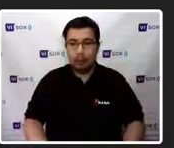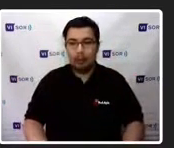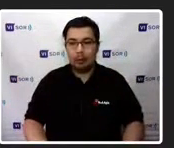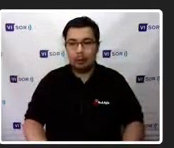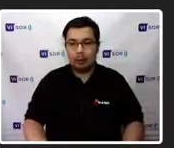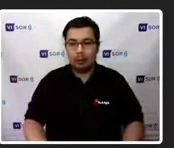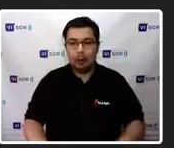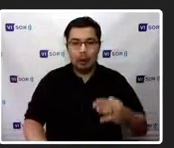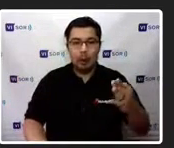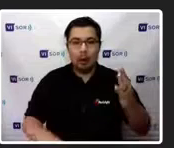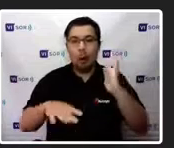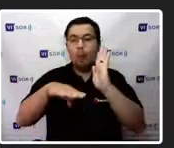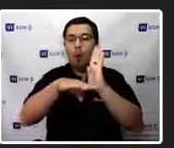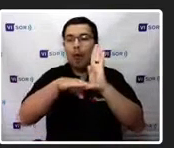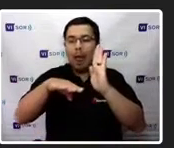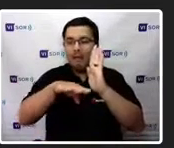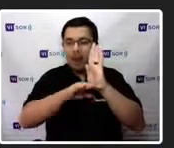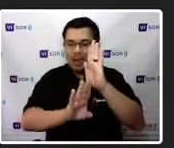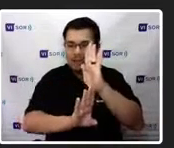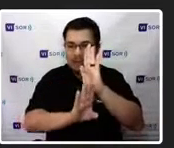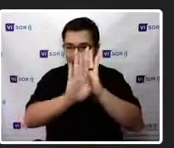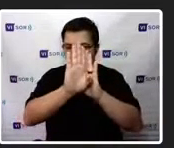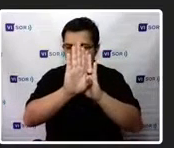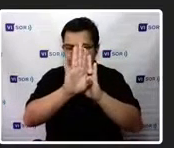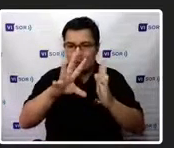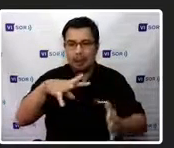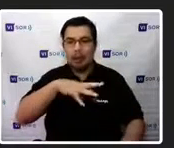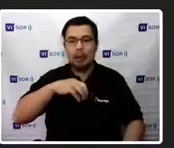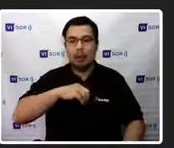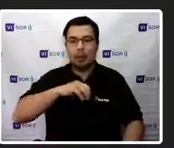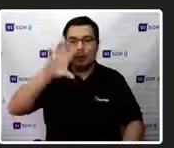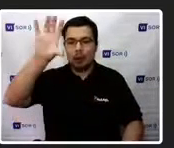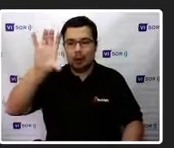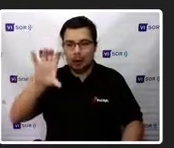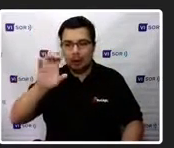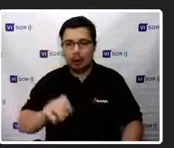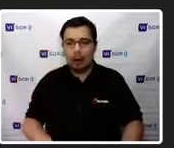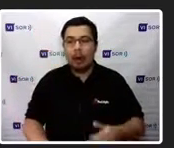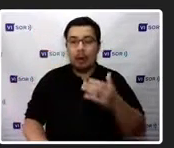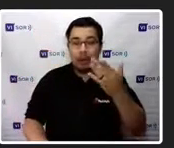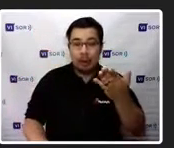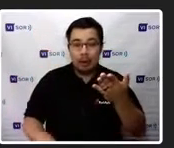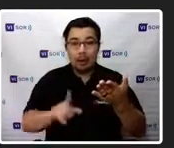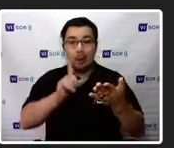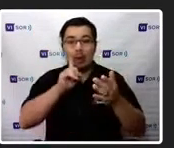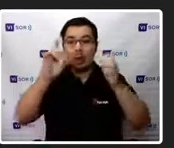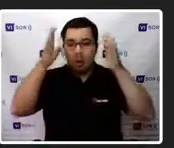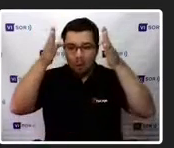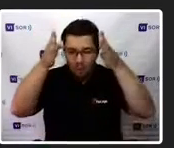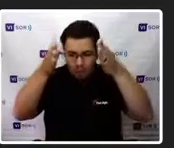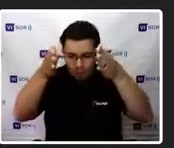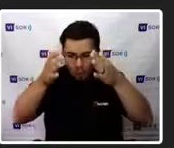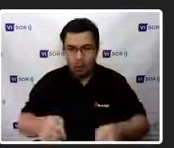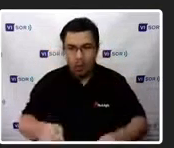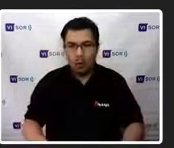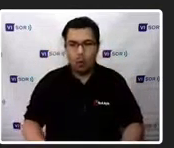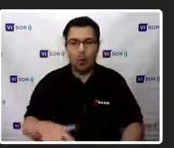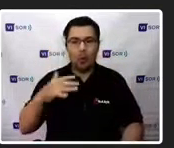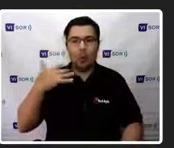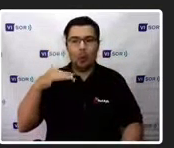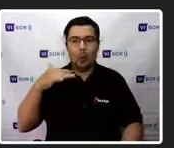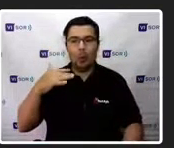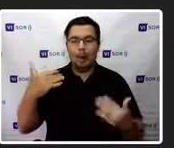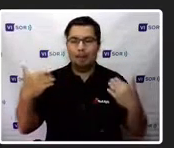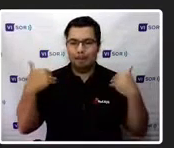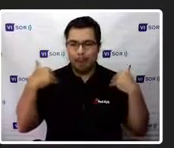¿Ya? Y estas asignaturas tienen un foco muy, muy práctico. Por lo tanto, el componente de esta asignatura es